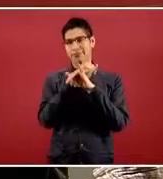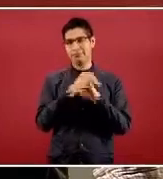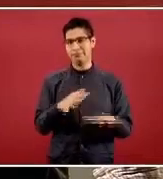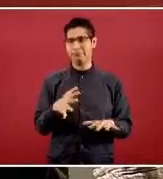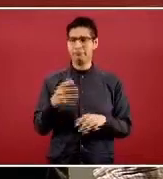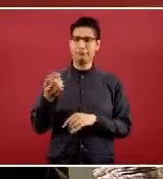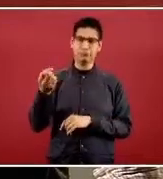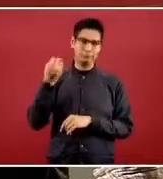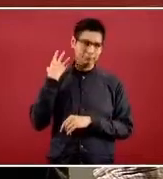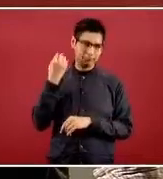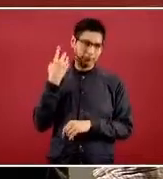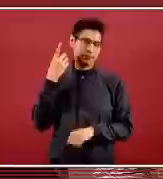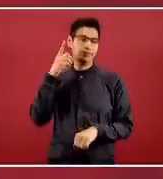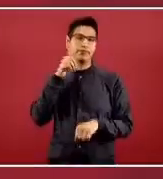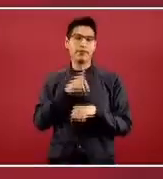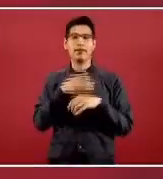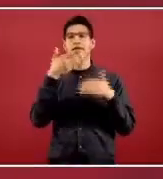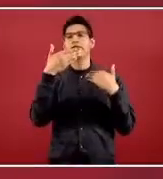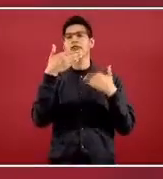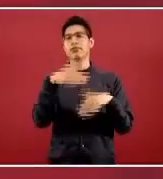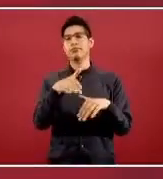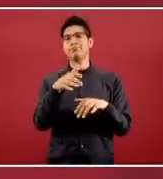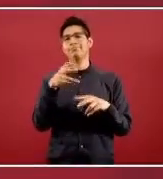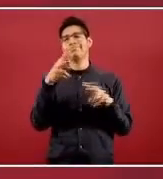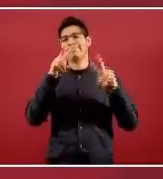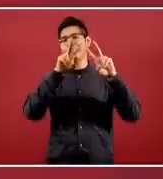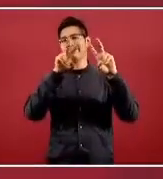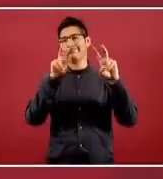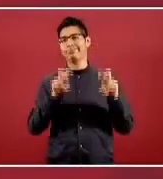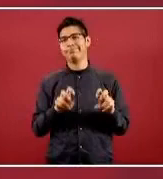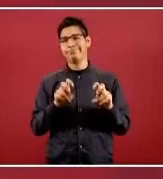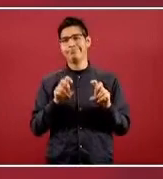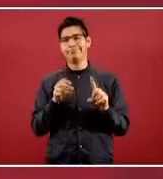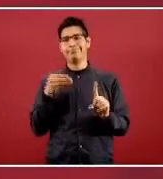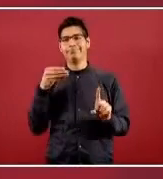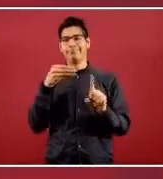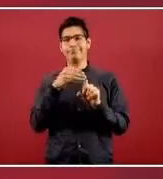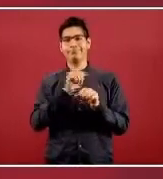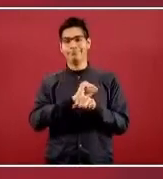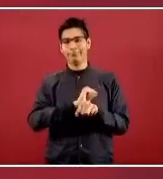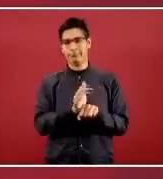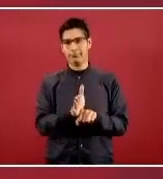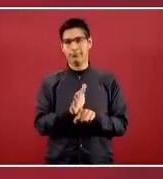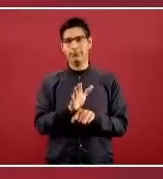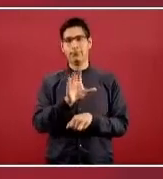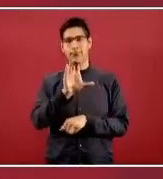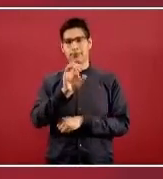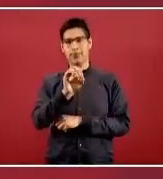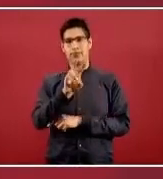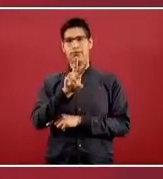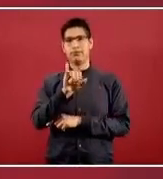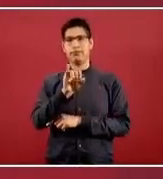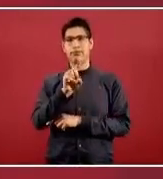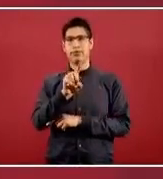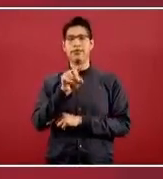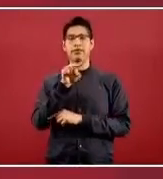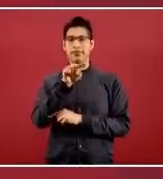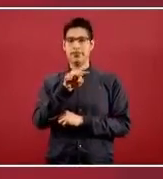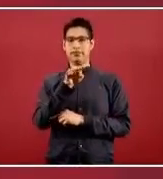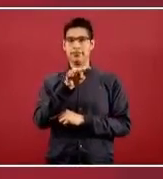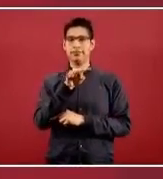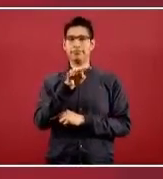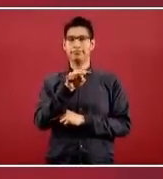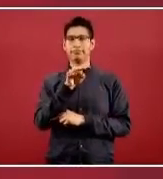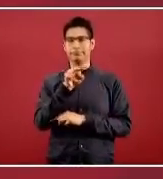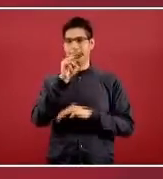diaria sobre la situación de la epidemia de enfermedad por el virus SARS-CoV-2, conocida como COVID-19,